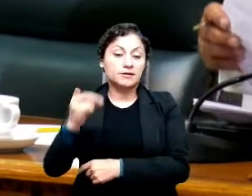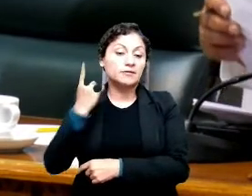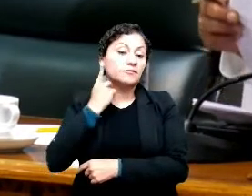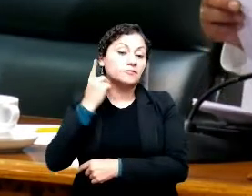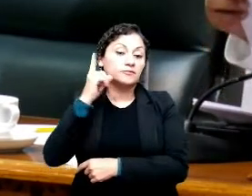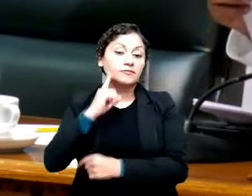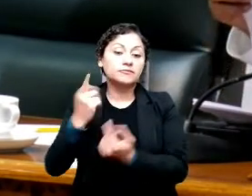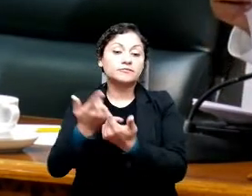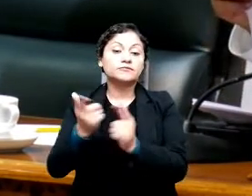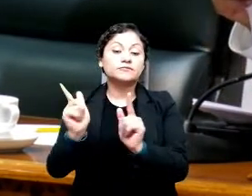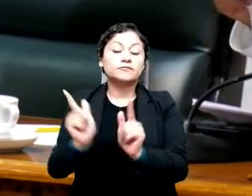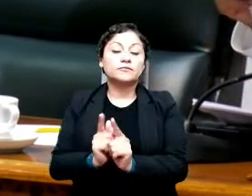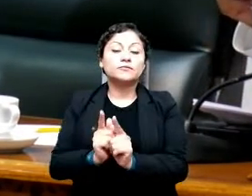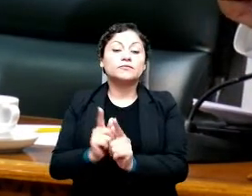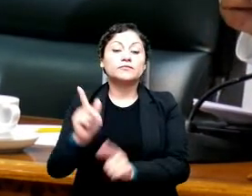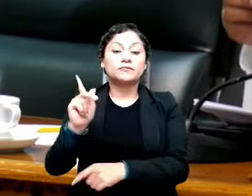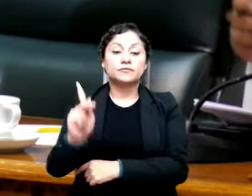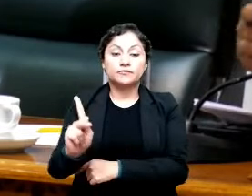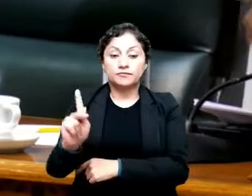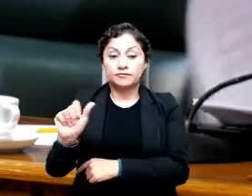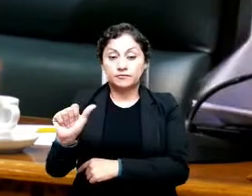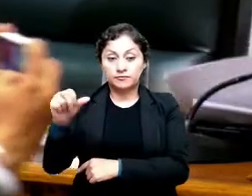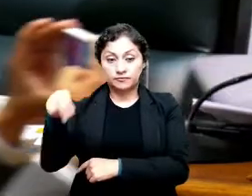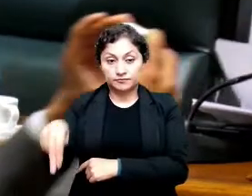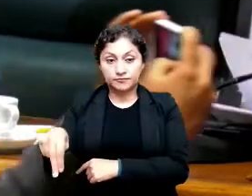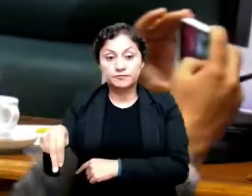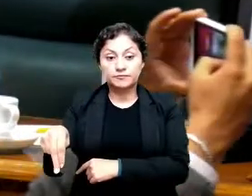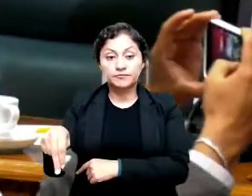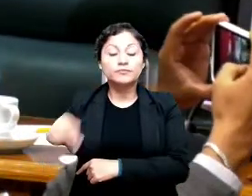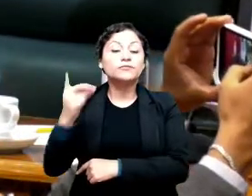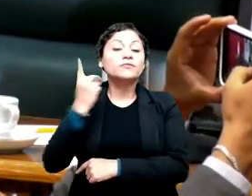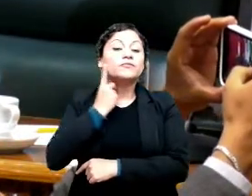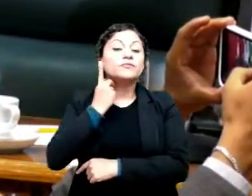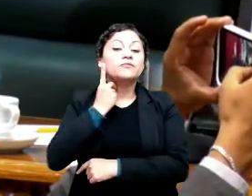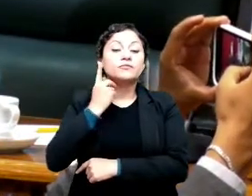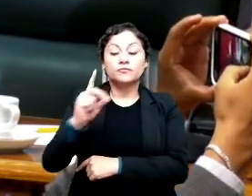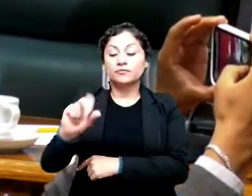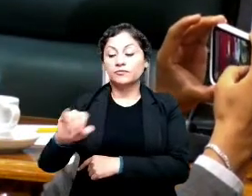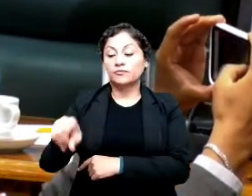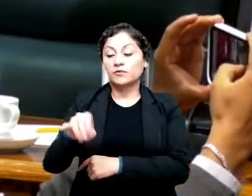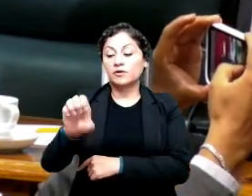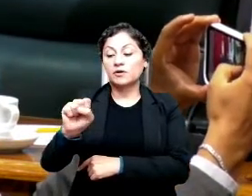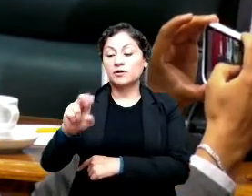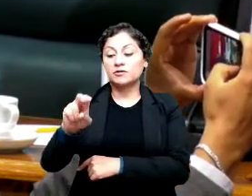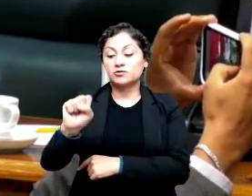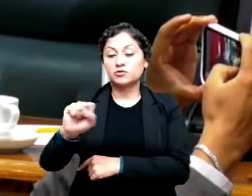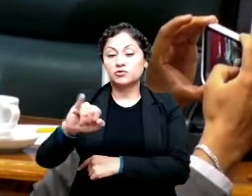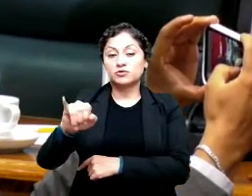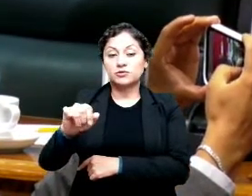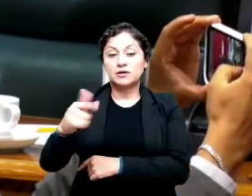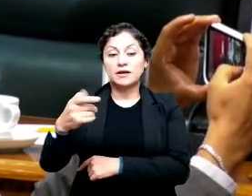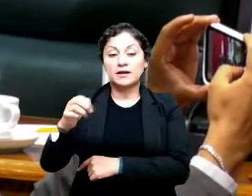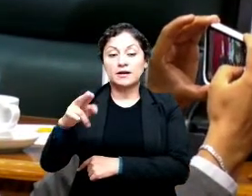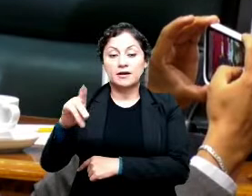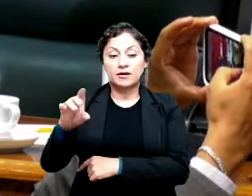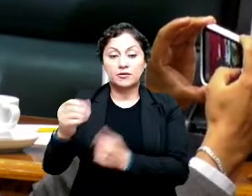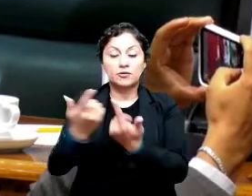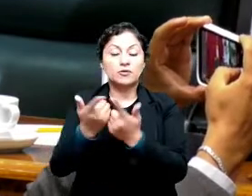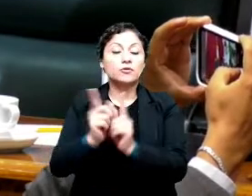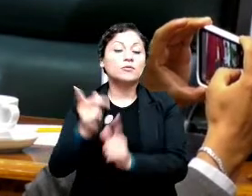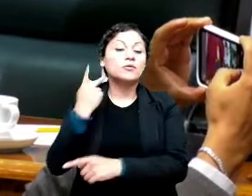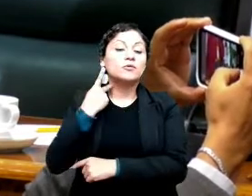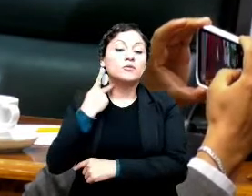Grupo Parlamentario del Partido Acción Nacional. Diputado Jesús Gerardo Izquierdo, Grupo Parlamentario del